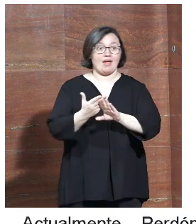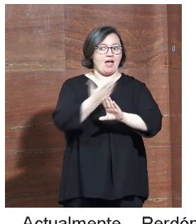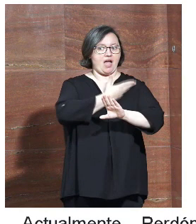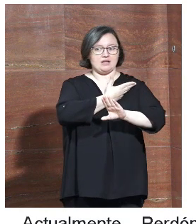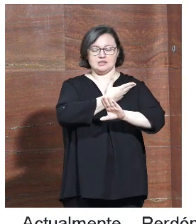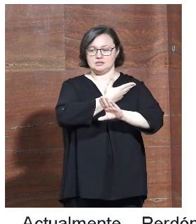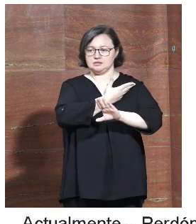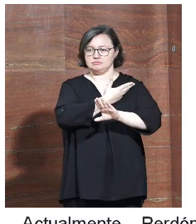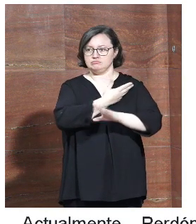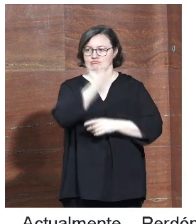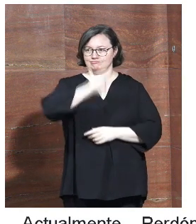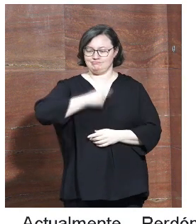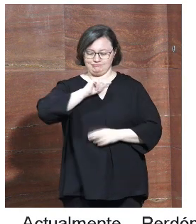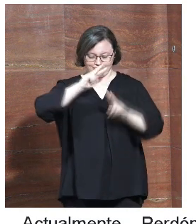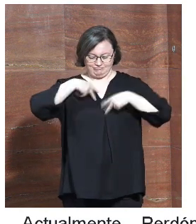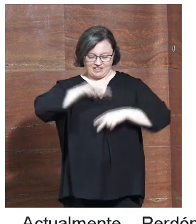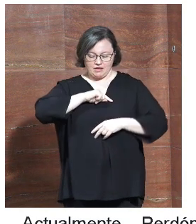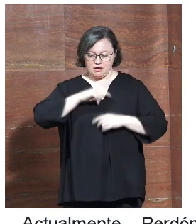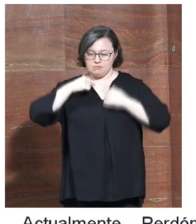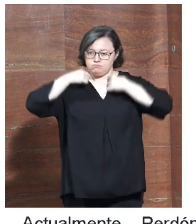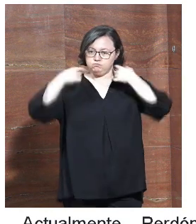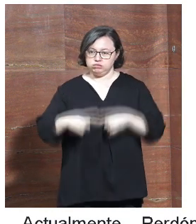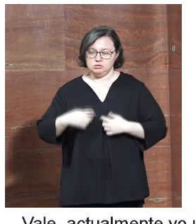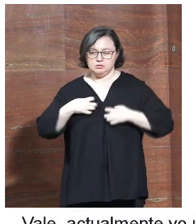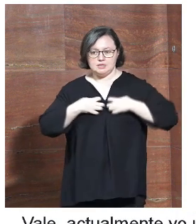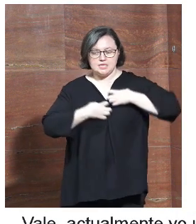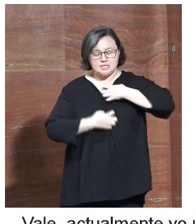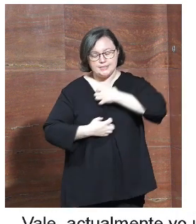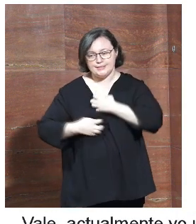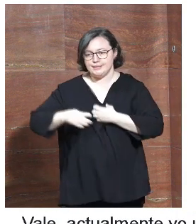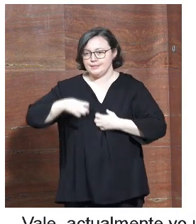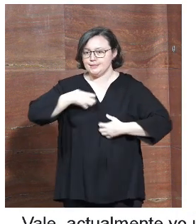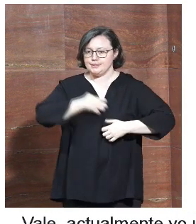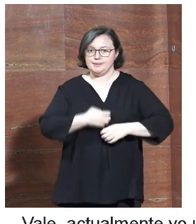Anteriormente yo me sentía muy frustrada, agobiada